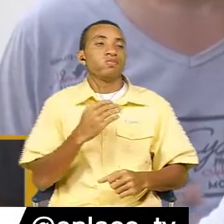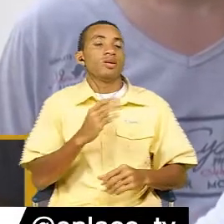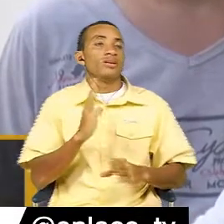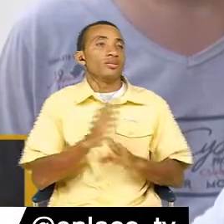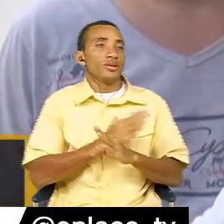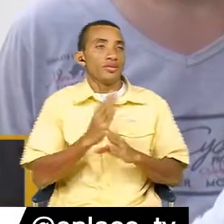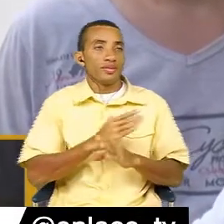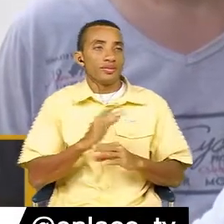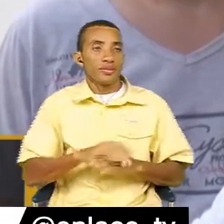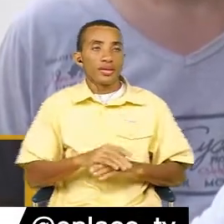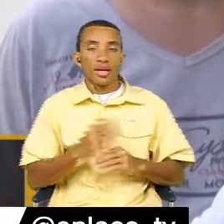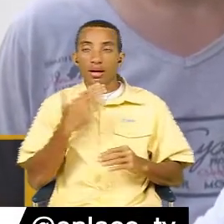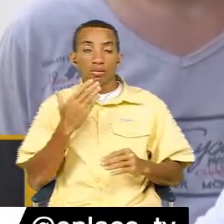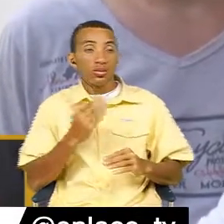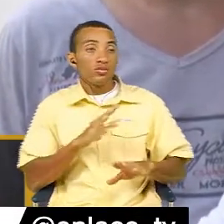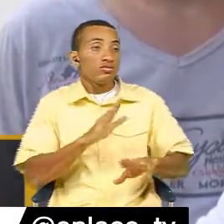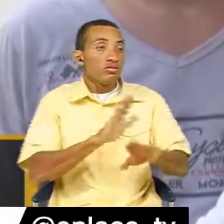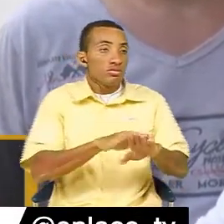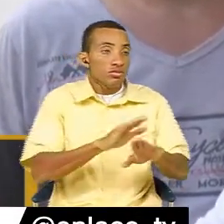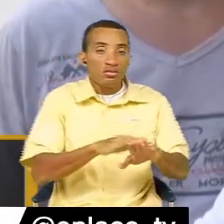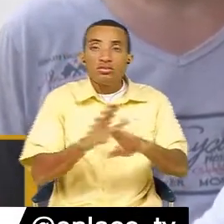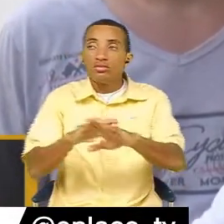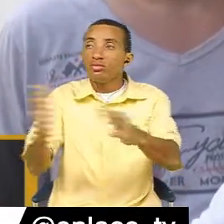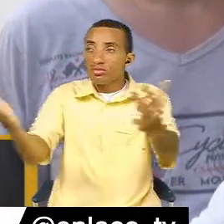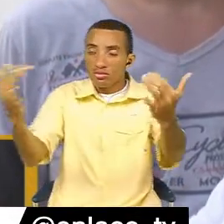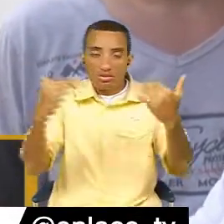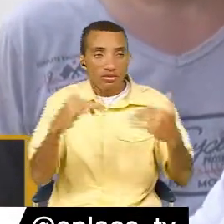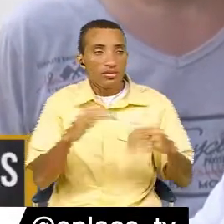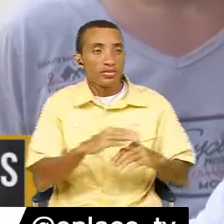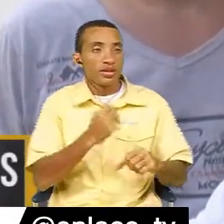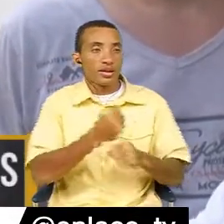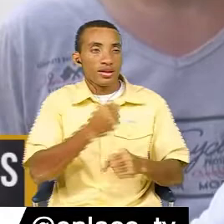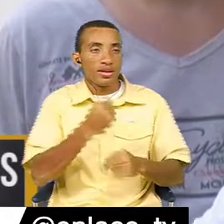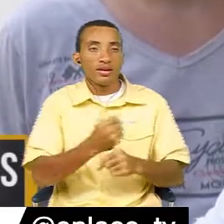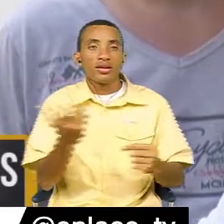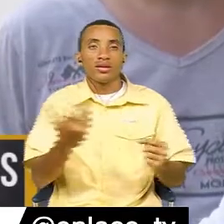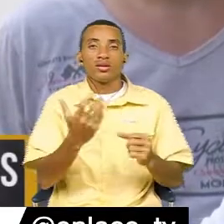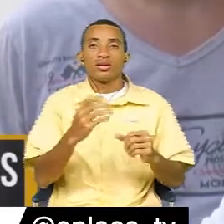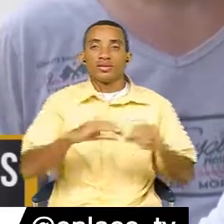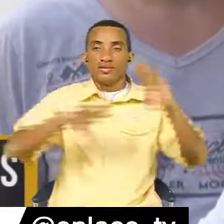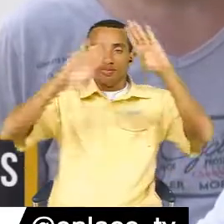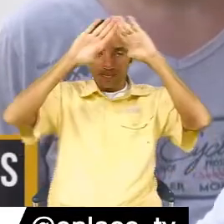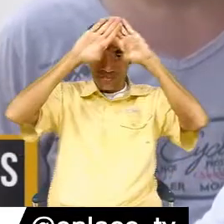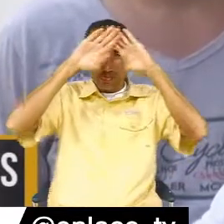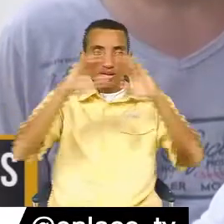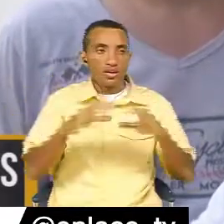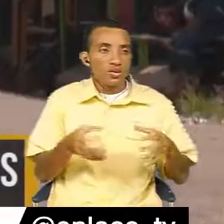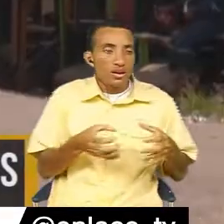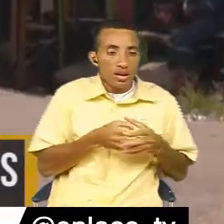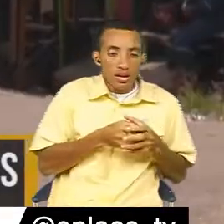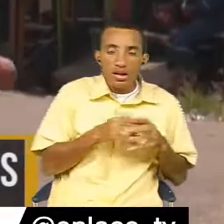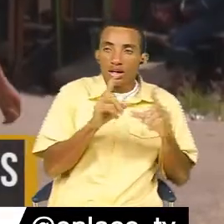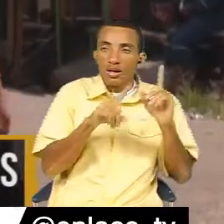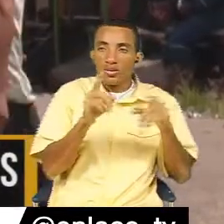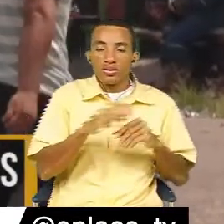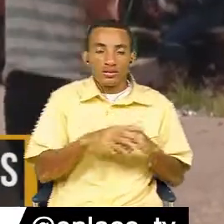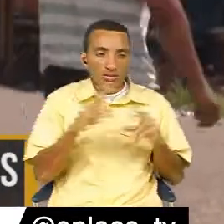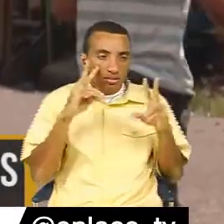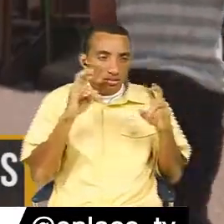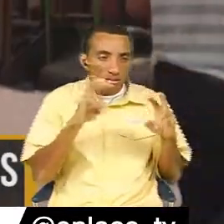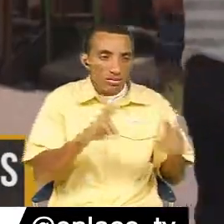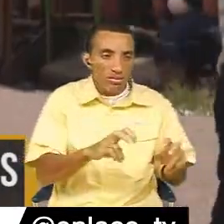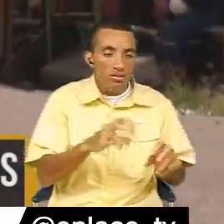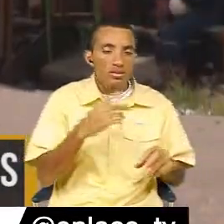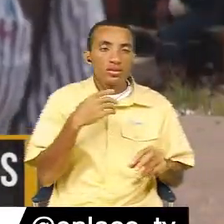que las postulaciones que están saliendo para el trabajo en el corregimiento del centro están saliendo cerradas. Hemos averiguado porque pues